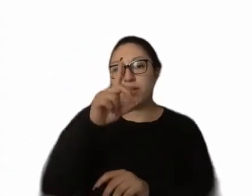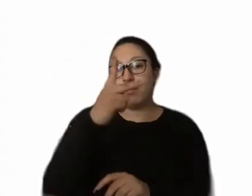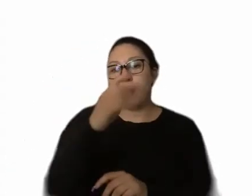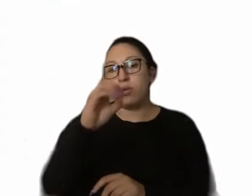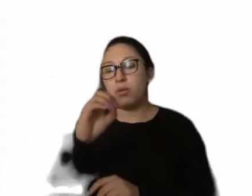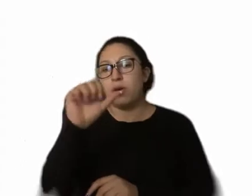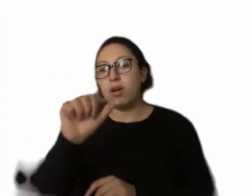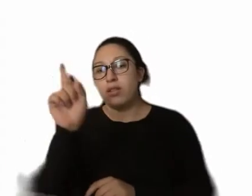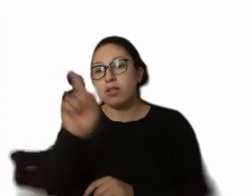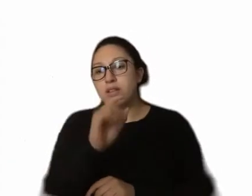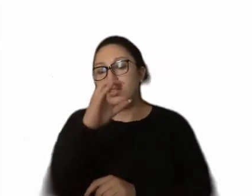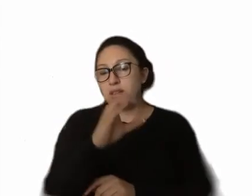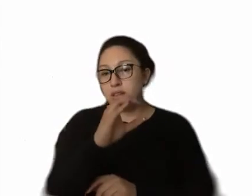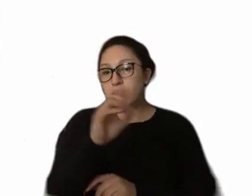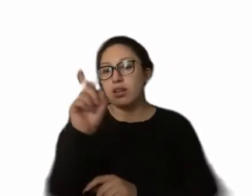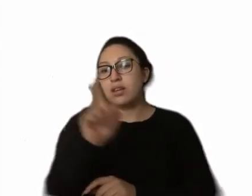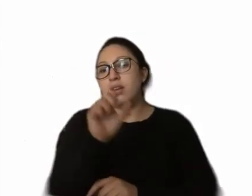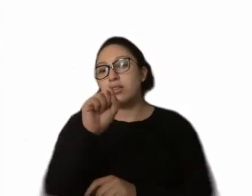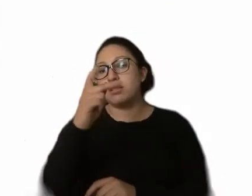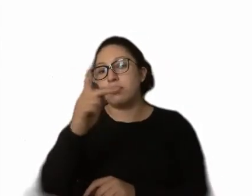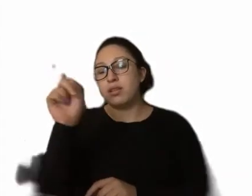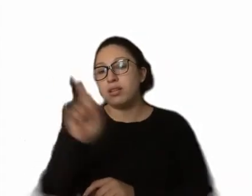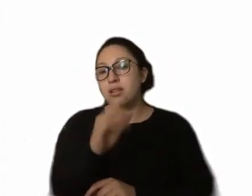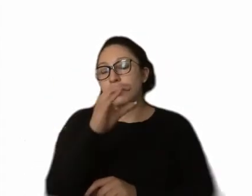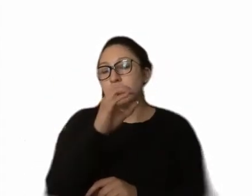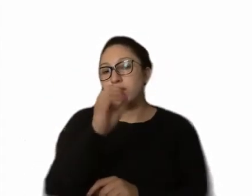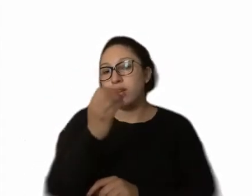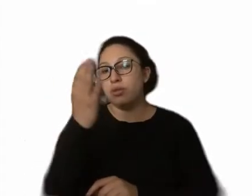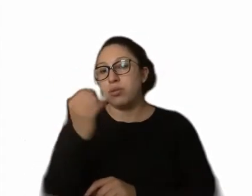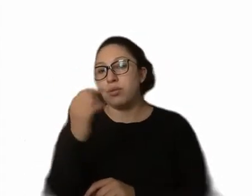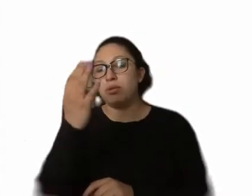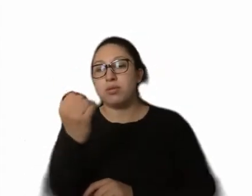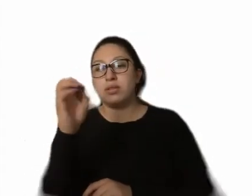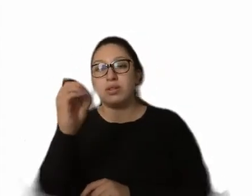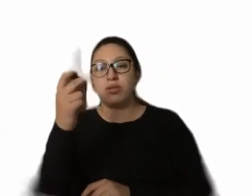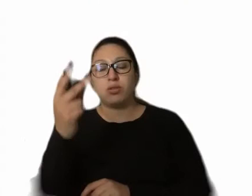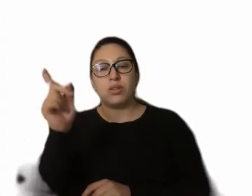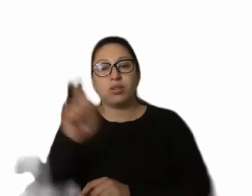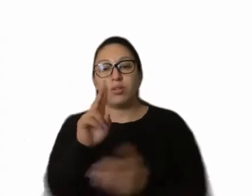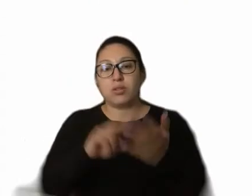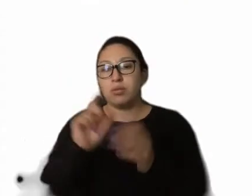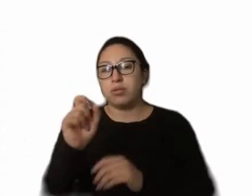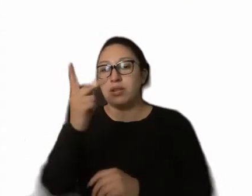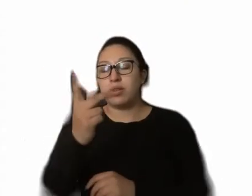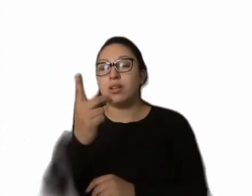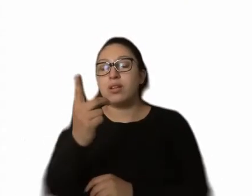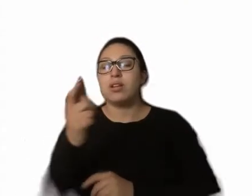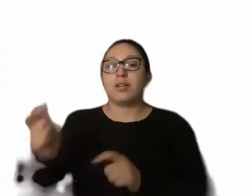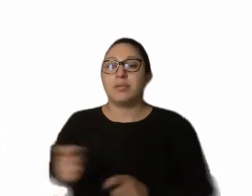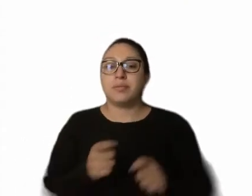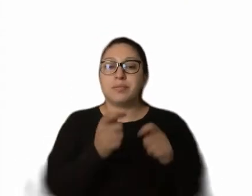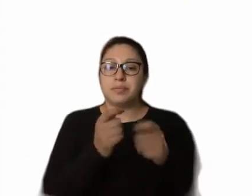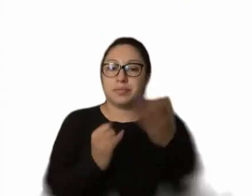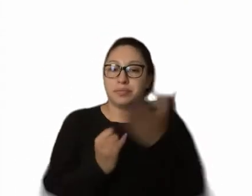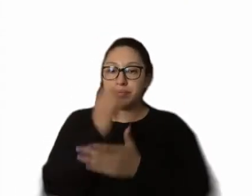A diagonal CSP diagonal 0908 diagonal 2021, dispuso el turno para efectos de